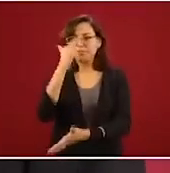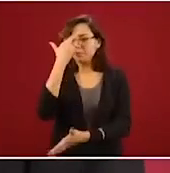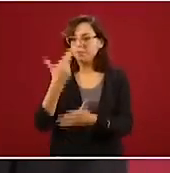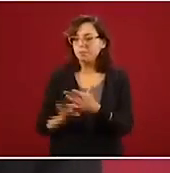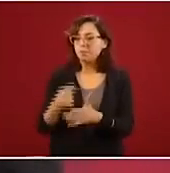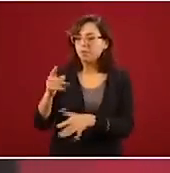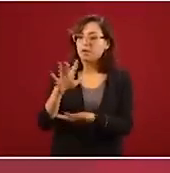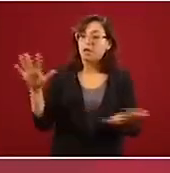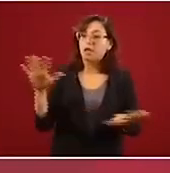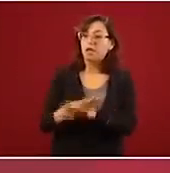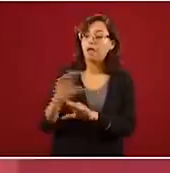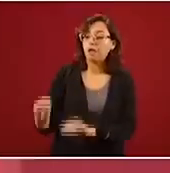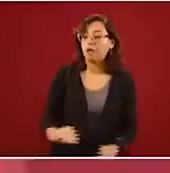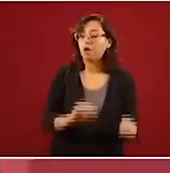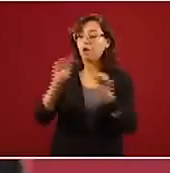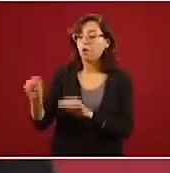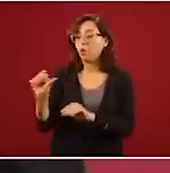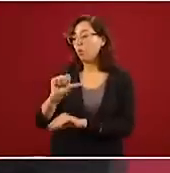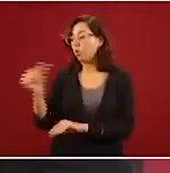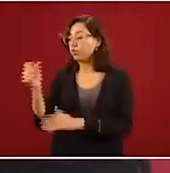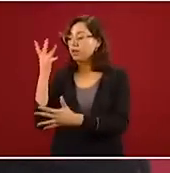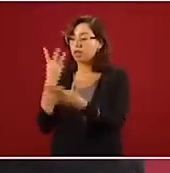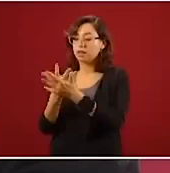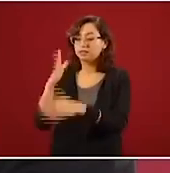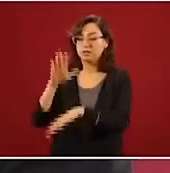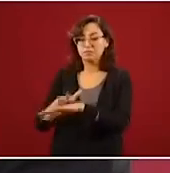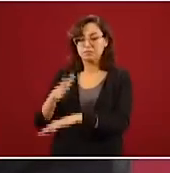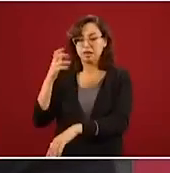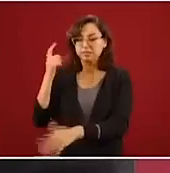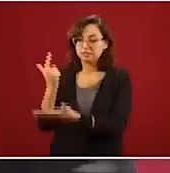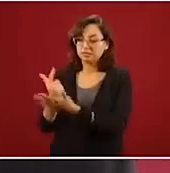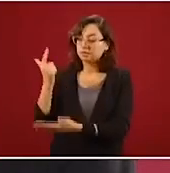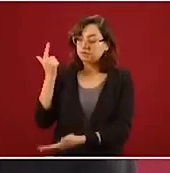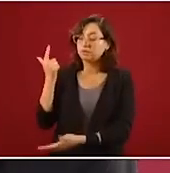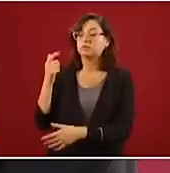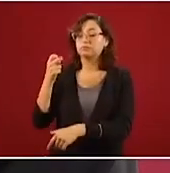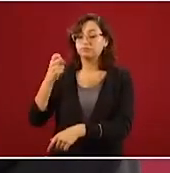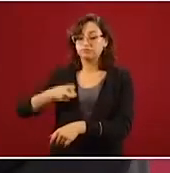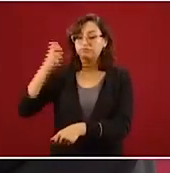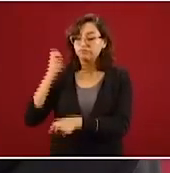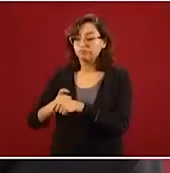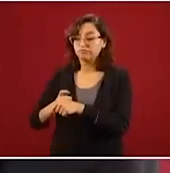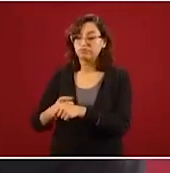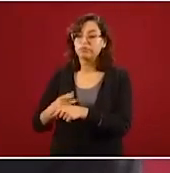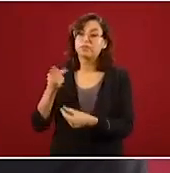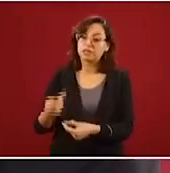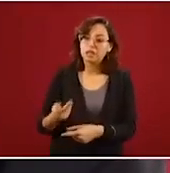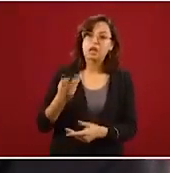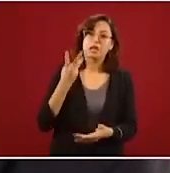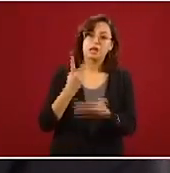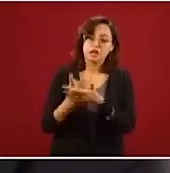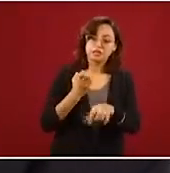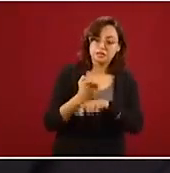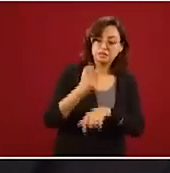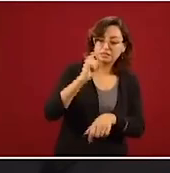reos de un penal a otro, de cárceles estatales a cárceles